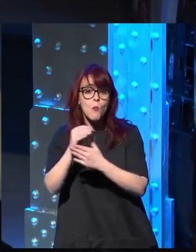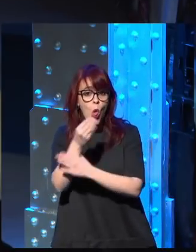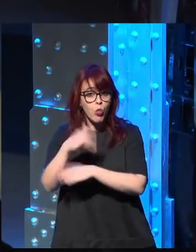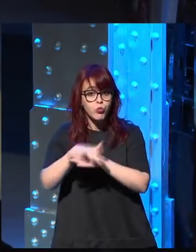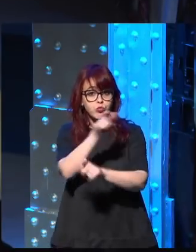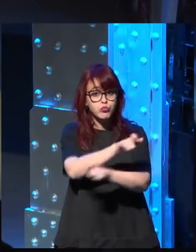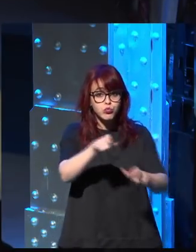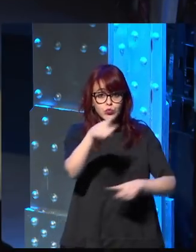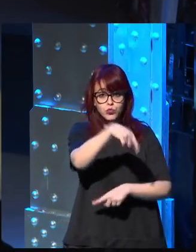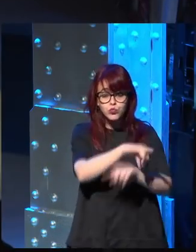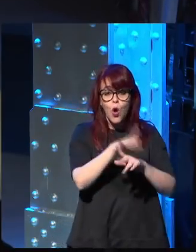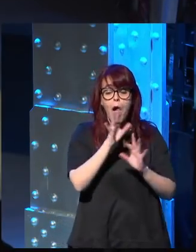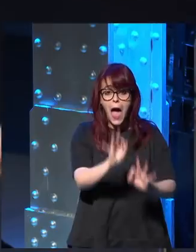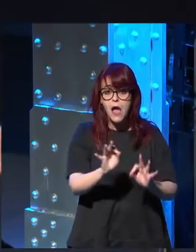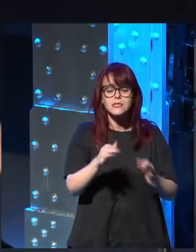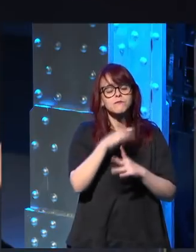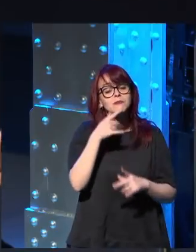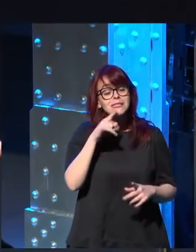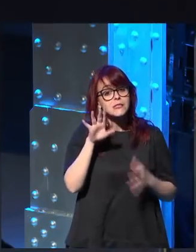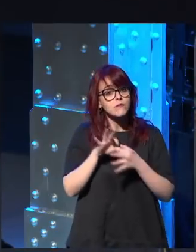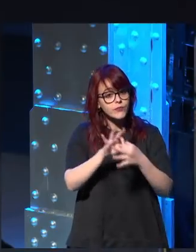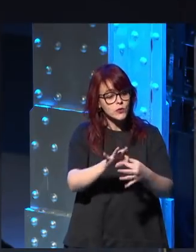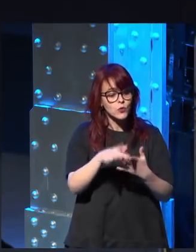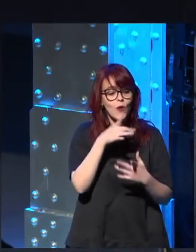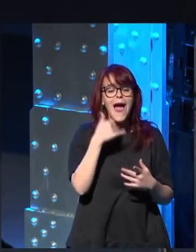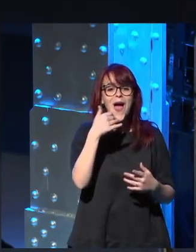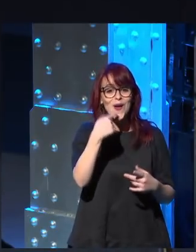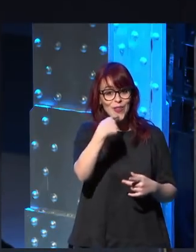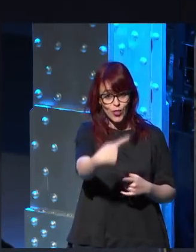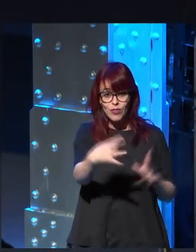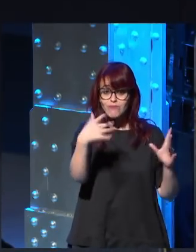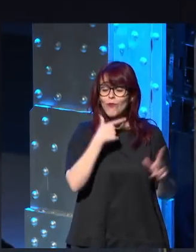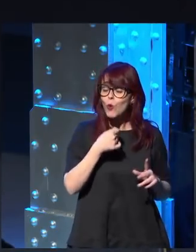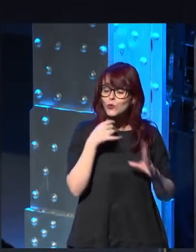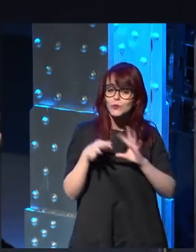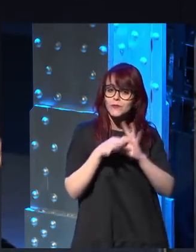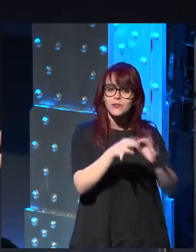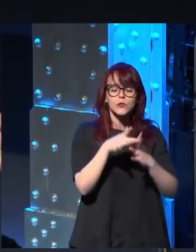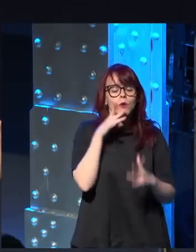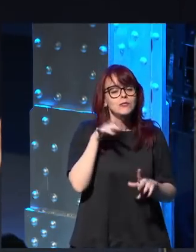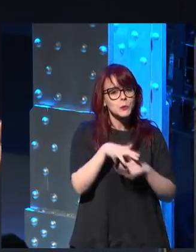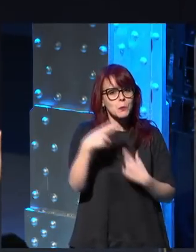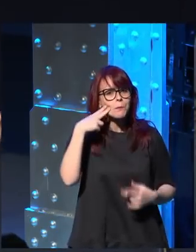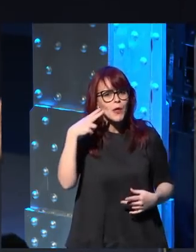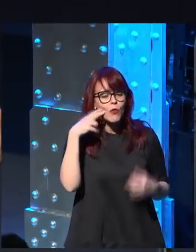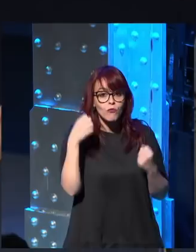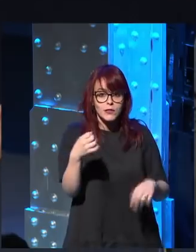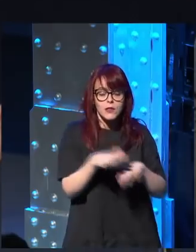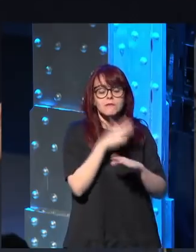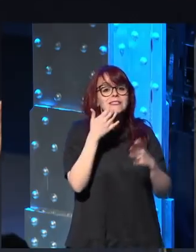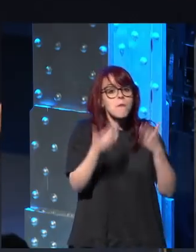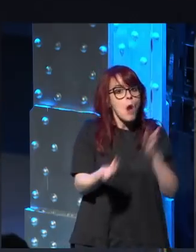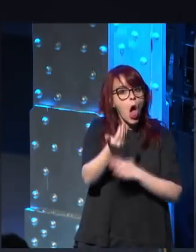Totalmente. Y en ese sentido, una de las cosas que dices que a mí me gusta, que hay como un miedo muy grande a no ser moderno. Si no